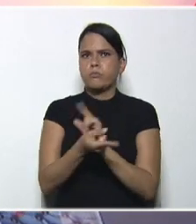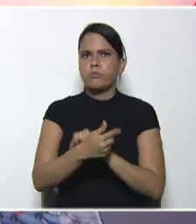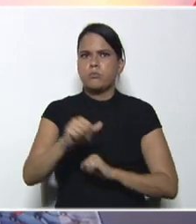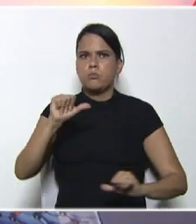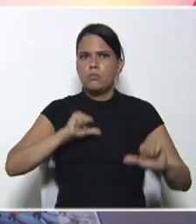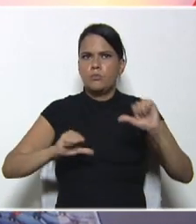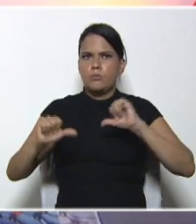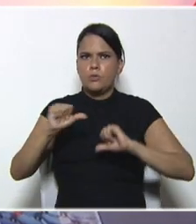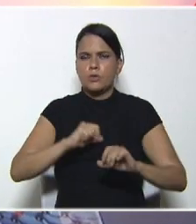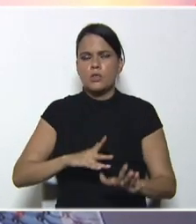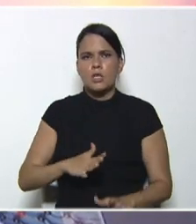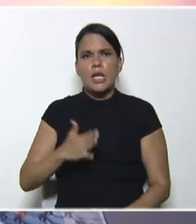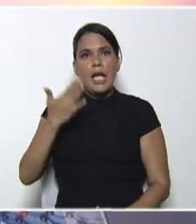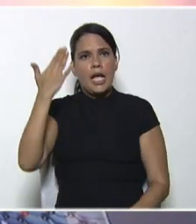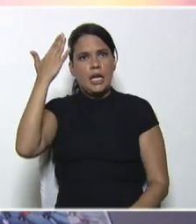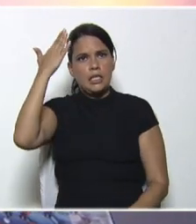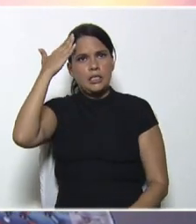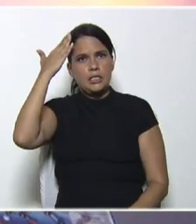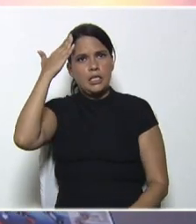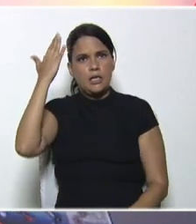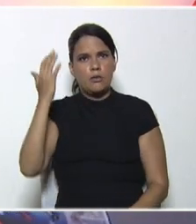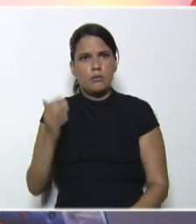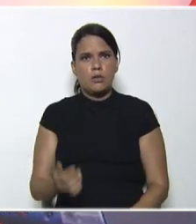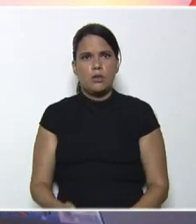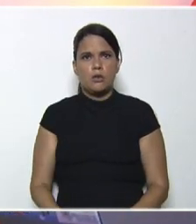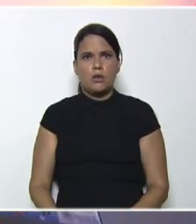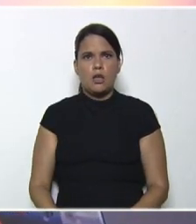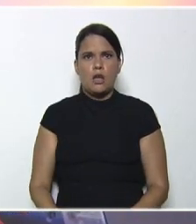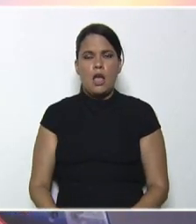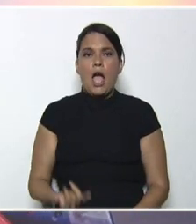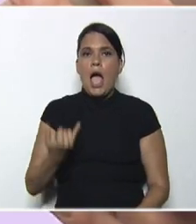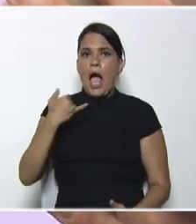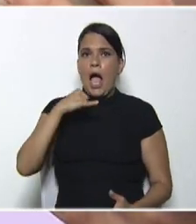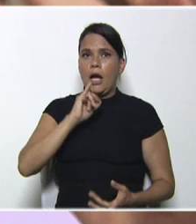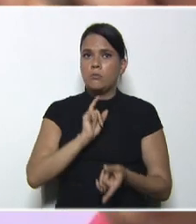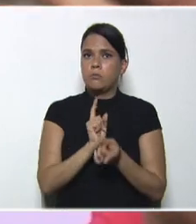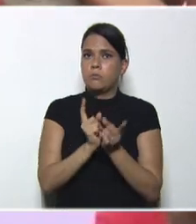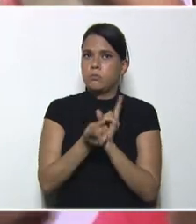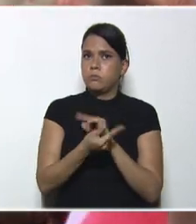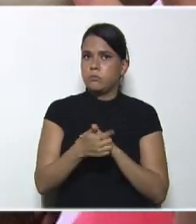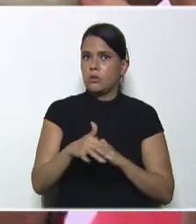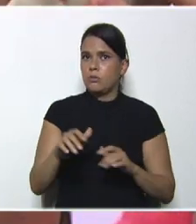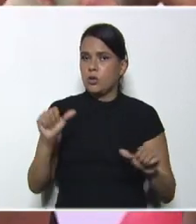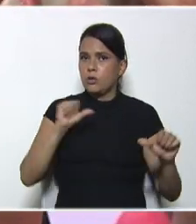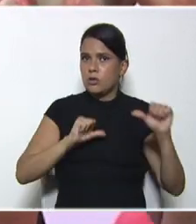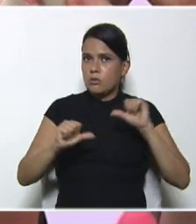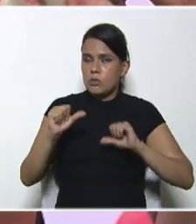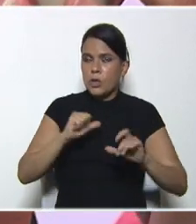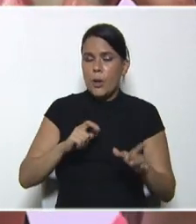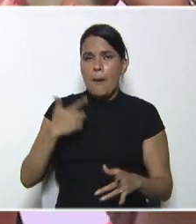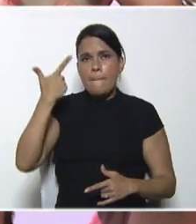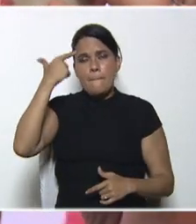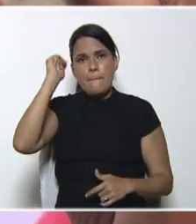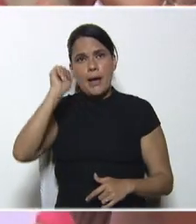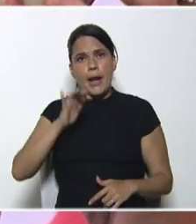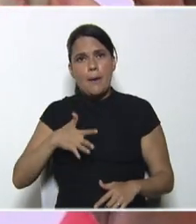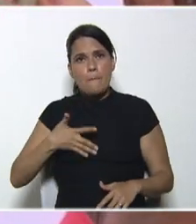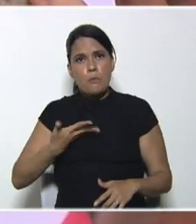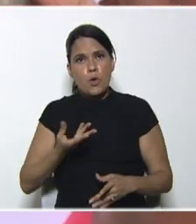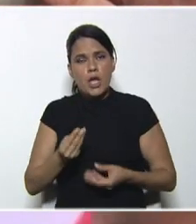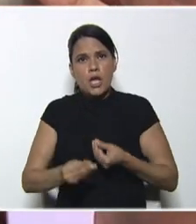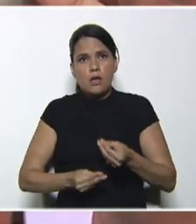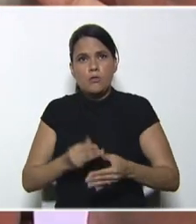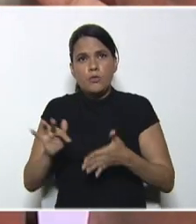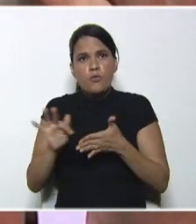químicas. En el cerebro, ¿ok?, ocurren reacciones químicas, ¿ok? Para poder cumplir con